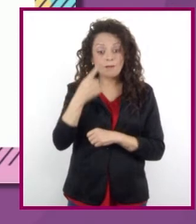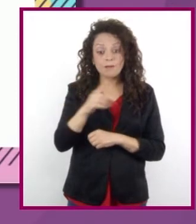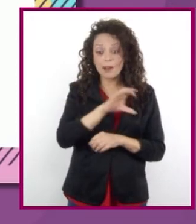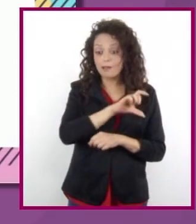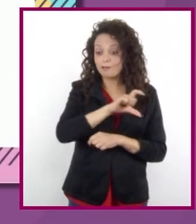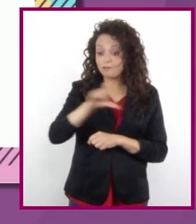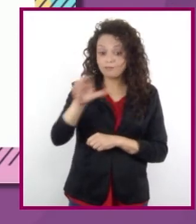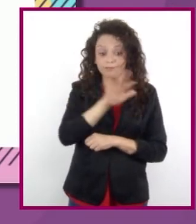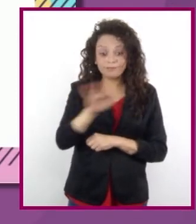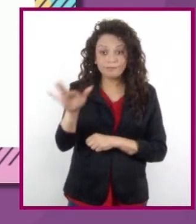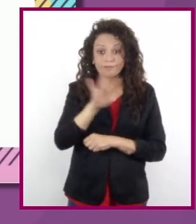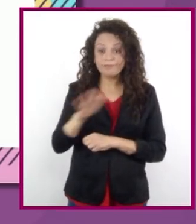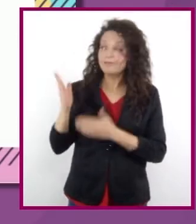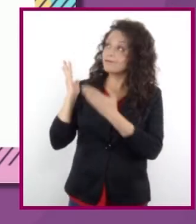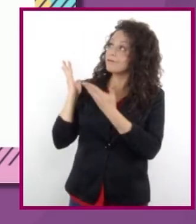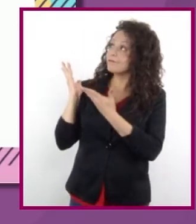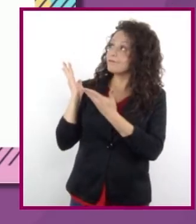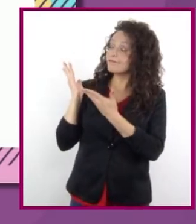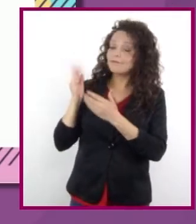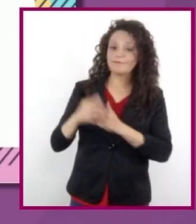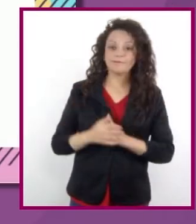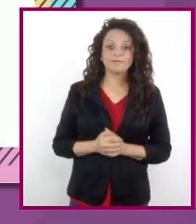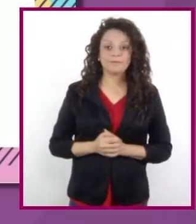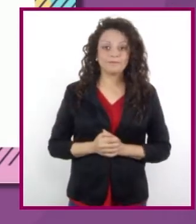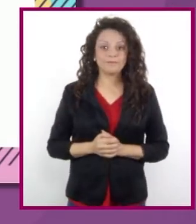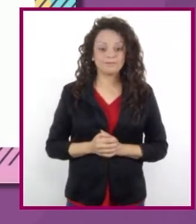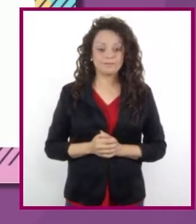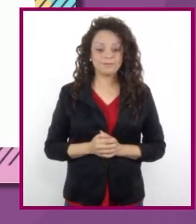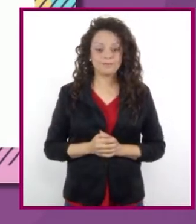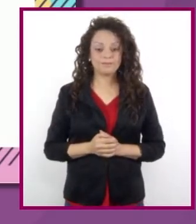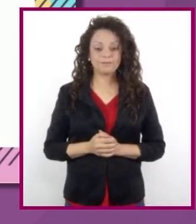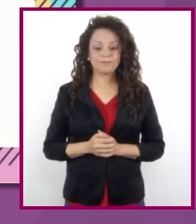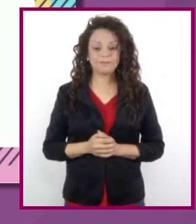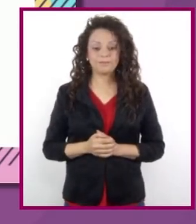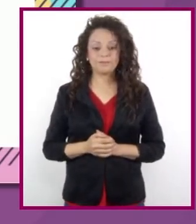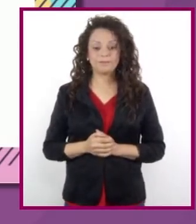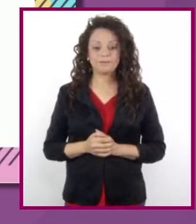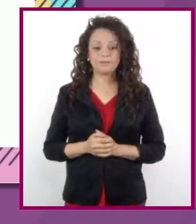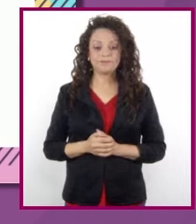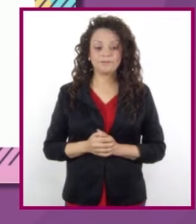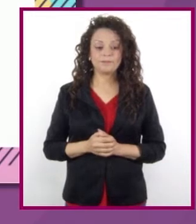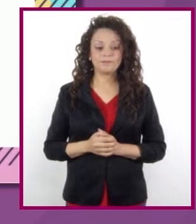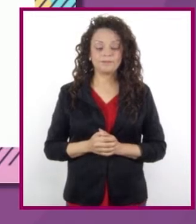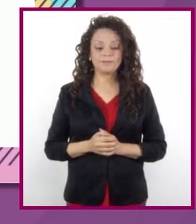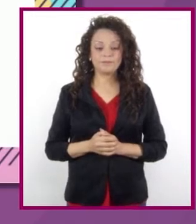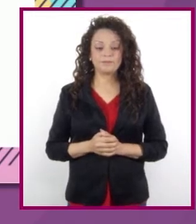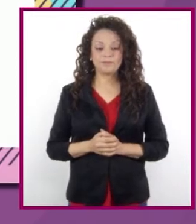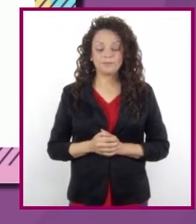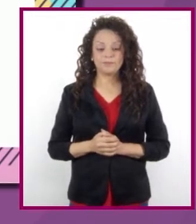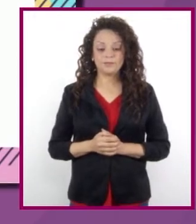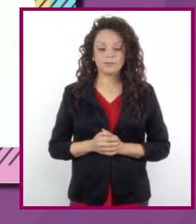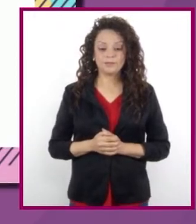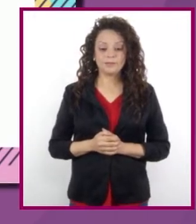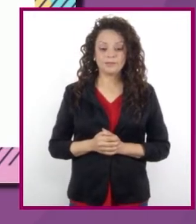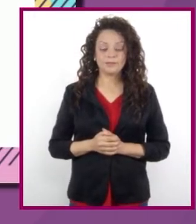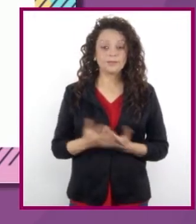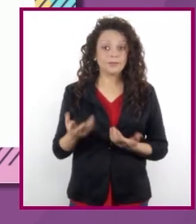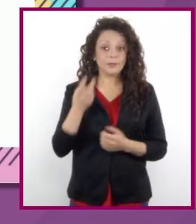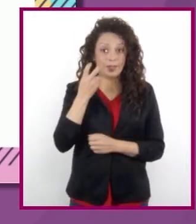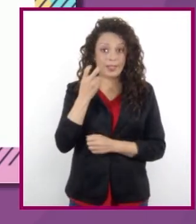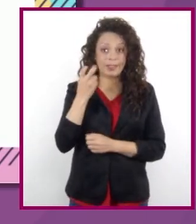más, algún, varios, menos, otro, ningún,